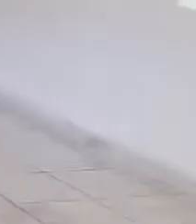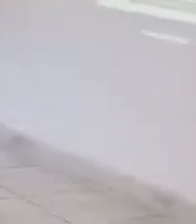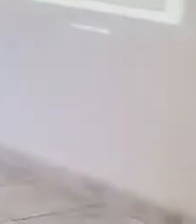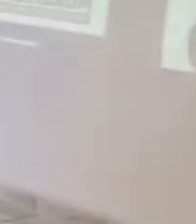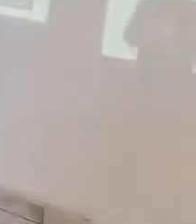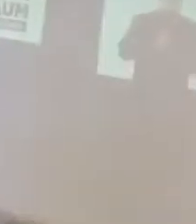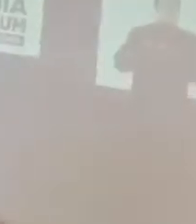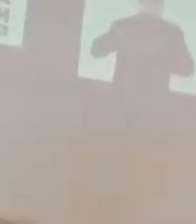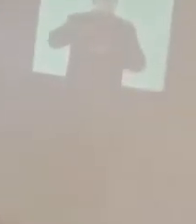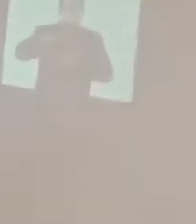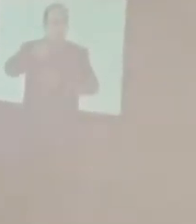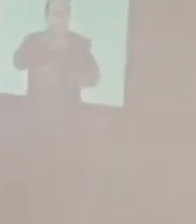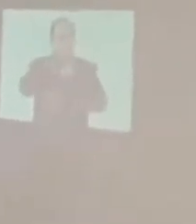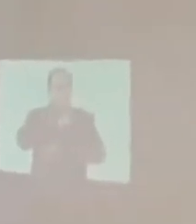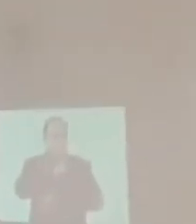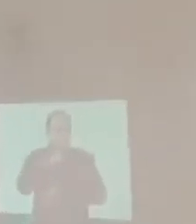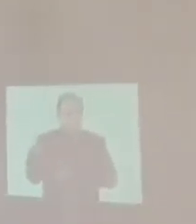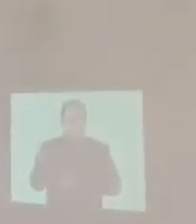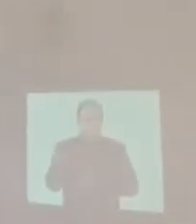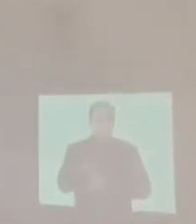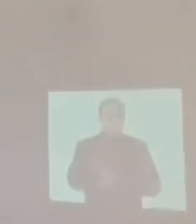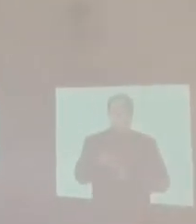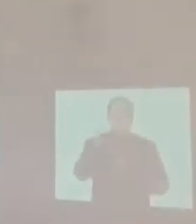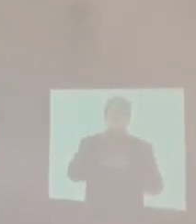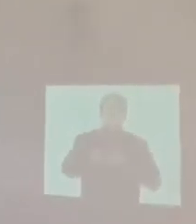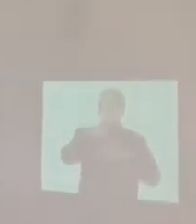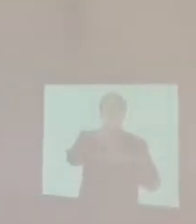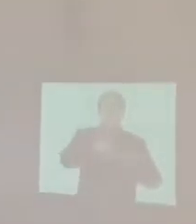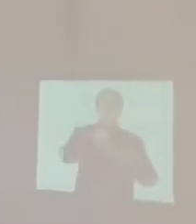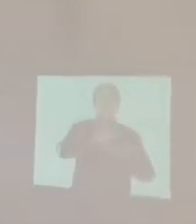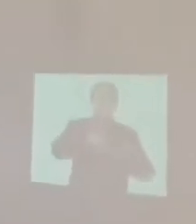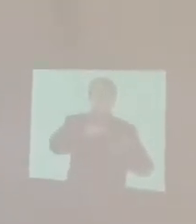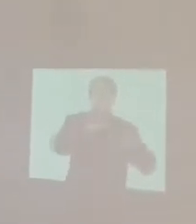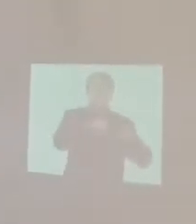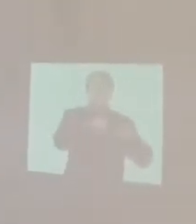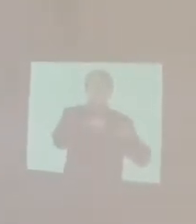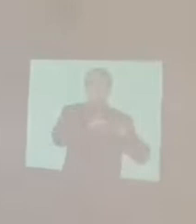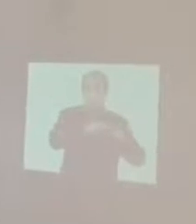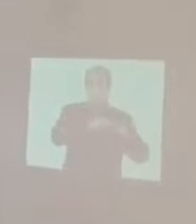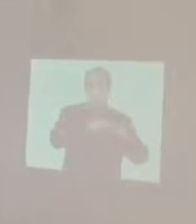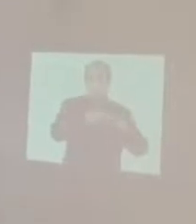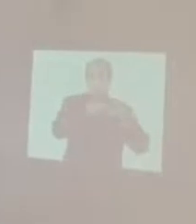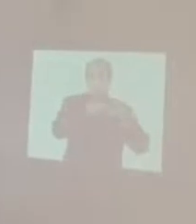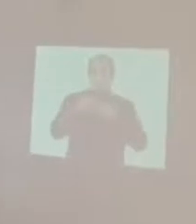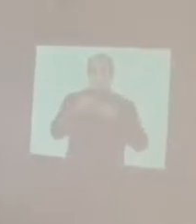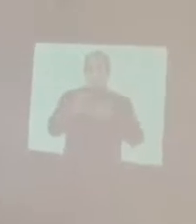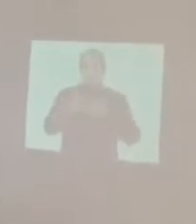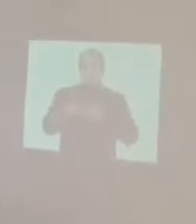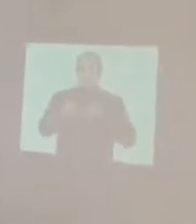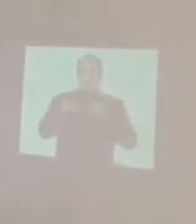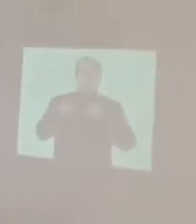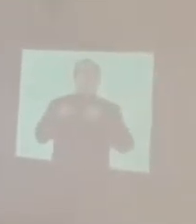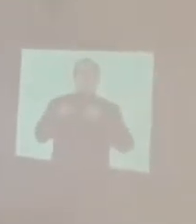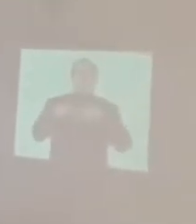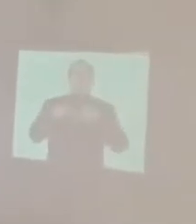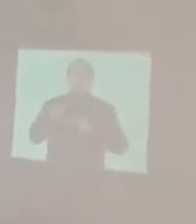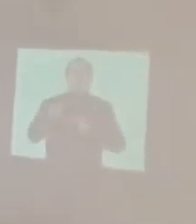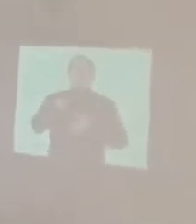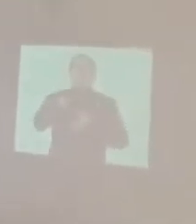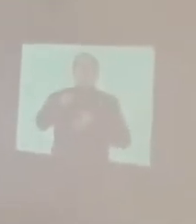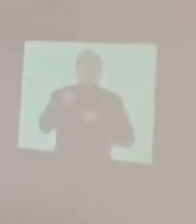Derecho al espacio público. Con el programa Sembrando Parques, rehabilitamos, abrimos y creamos 16 parques con más